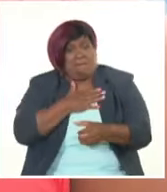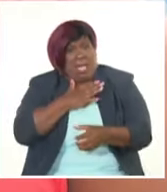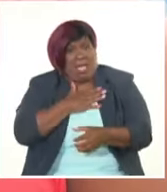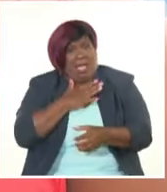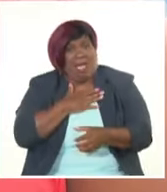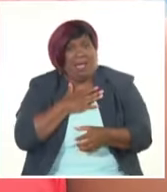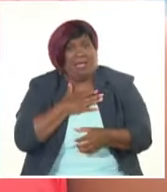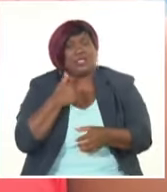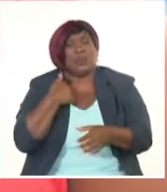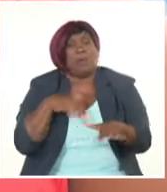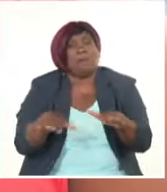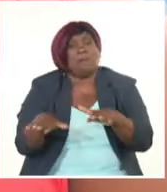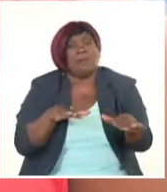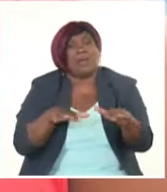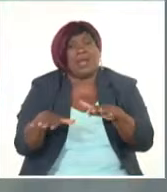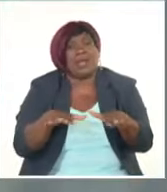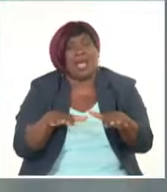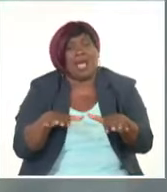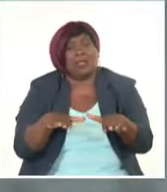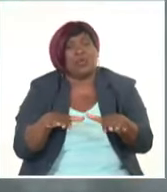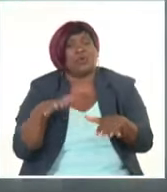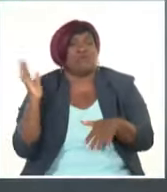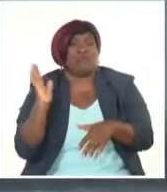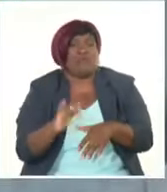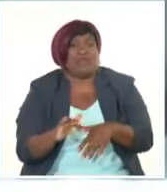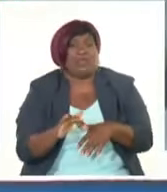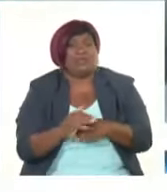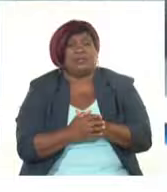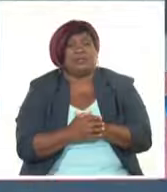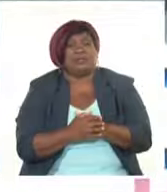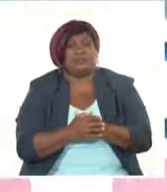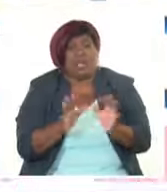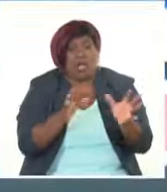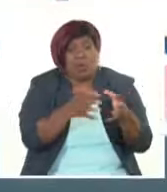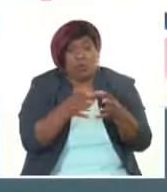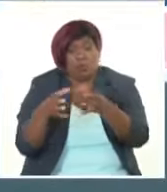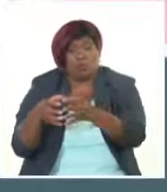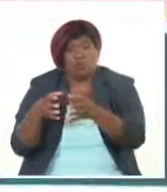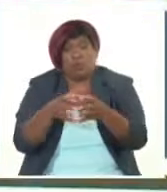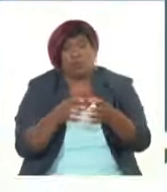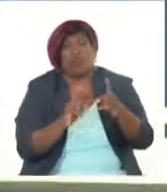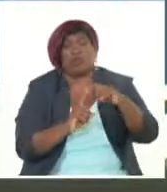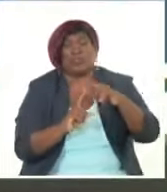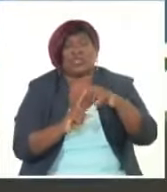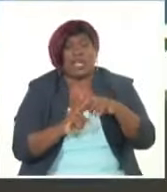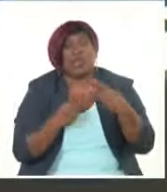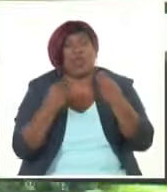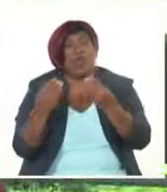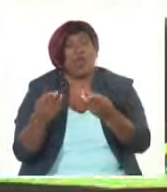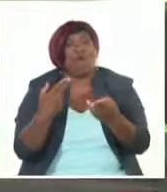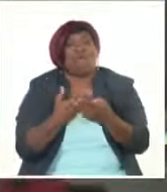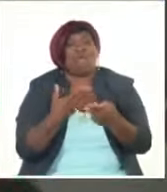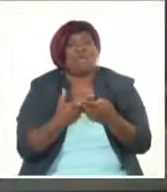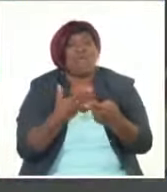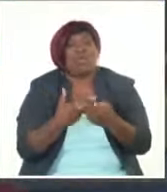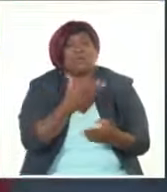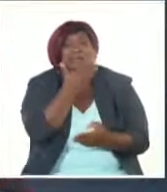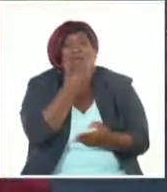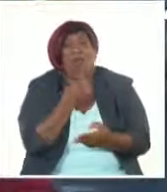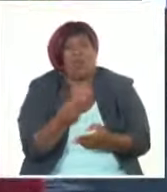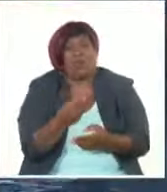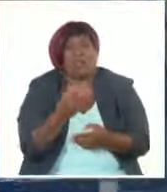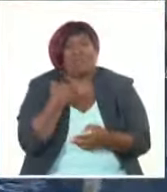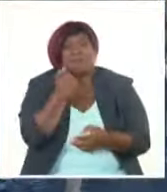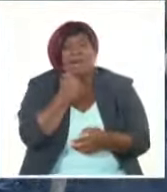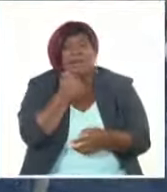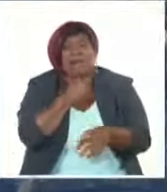y preparándome para lo que se avecina. Los colectivos técnicos depositan la mayor confianza en los exponentes de más minutos de